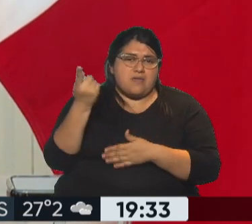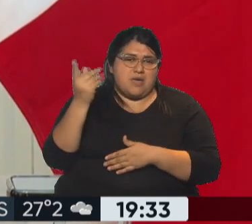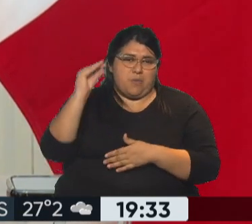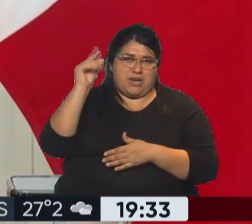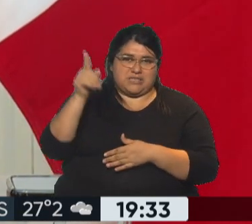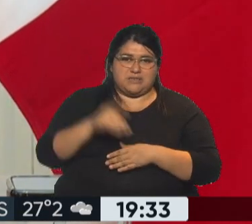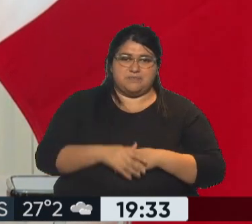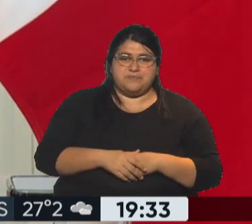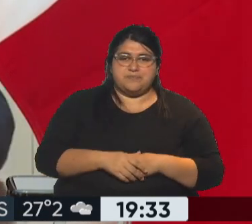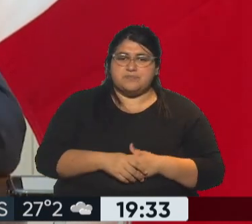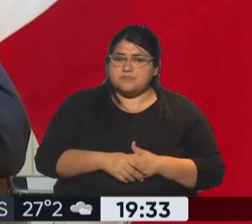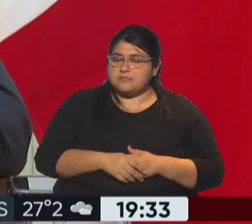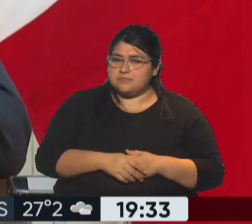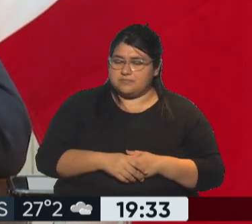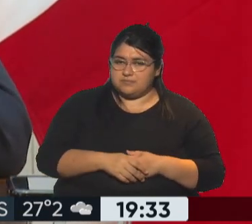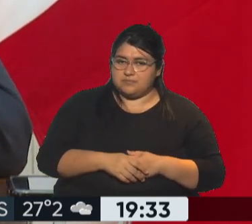negociación política.